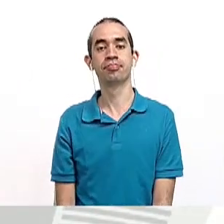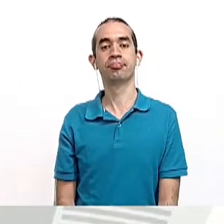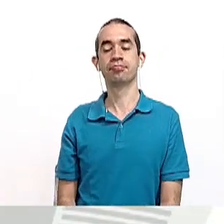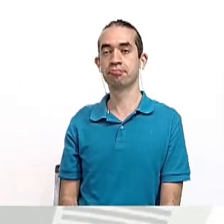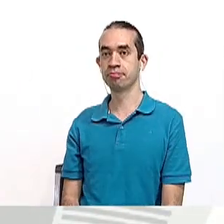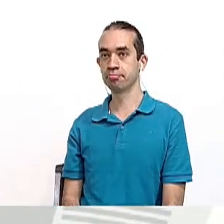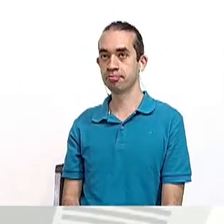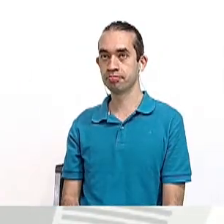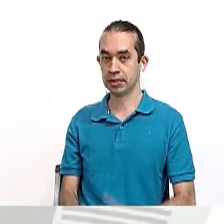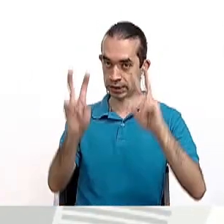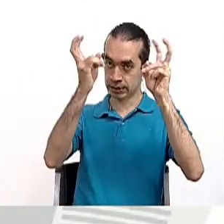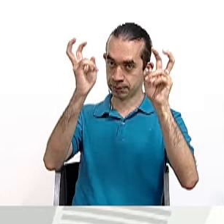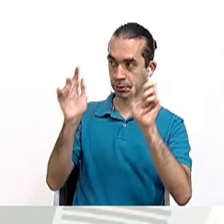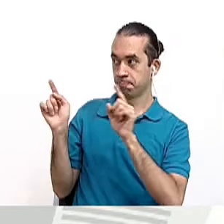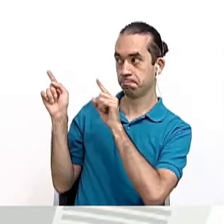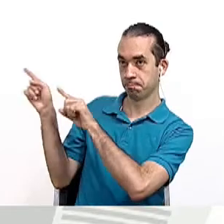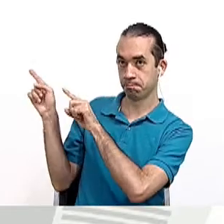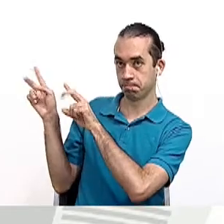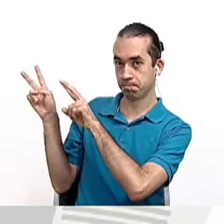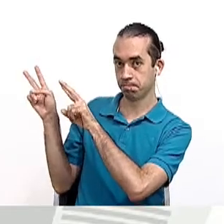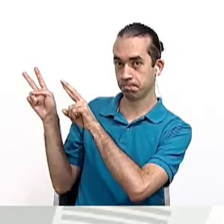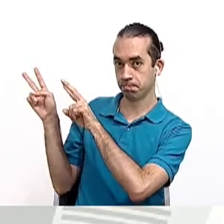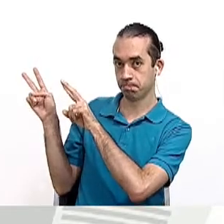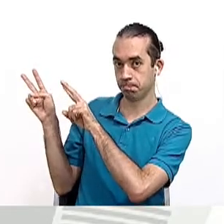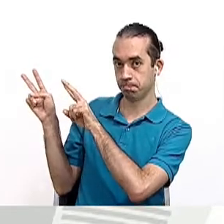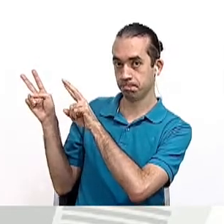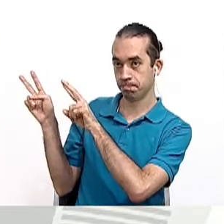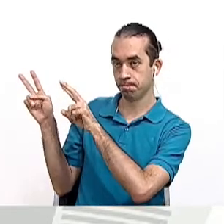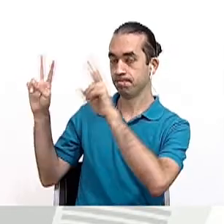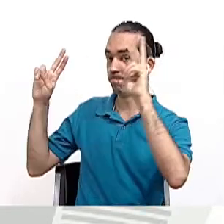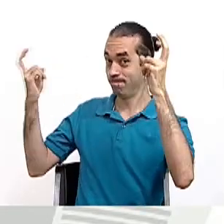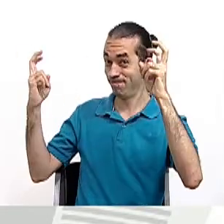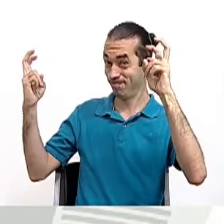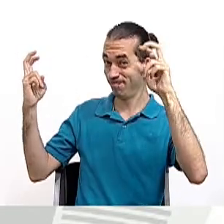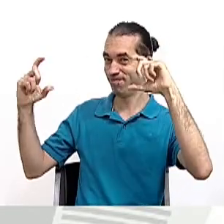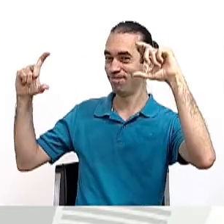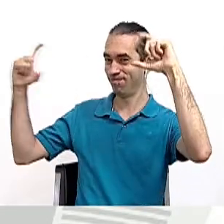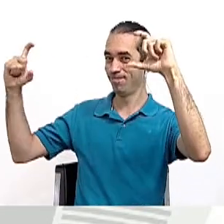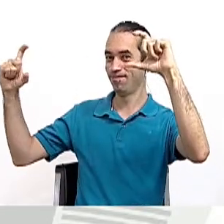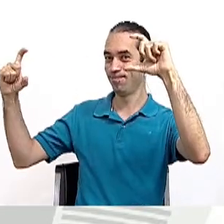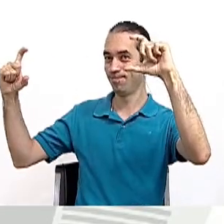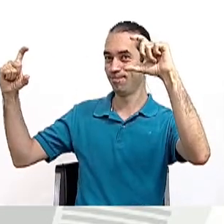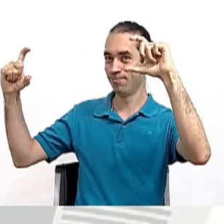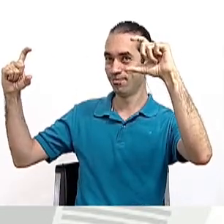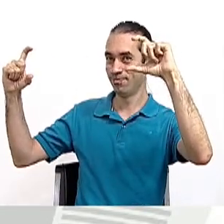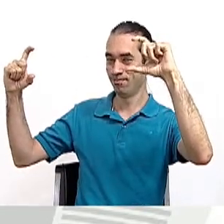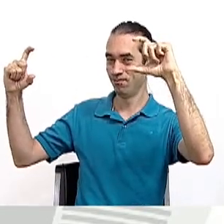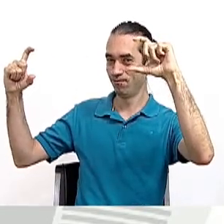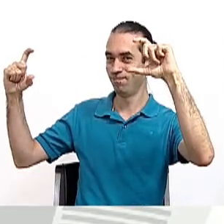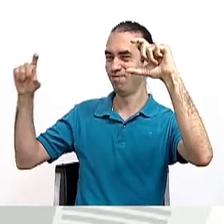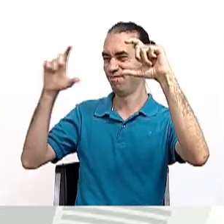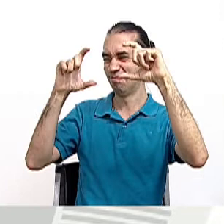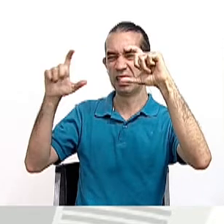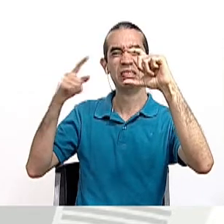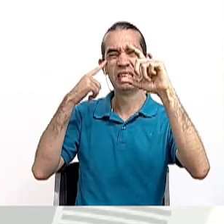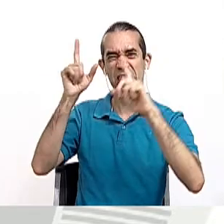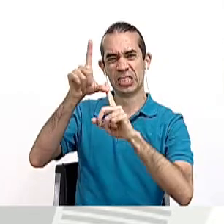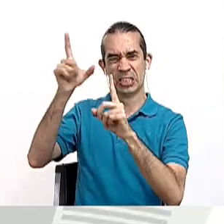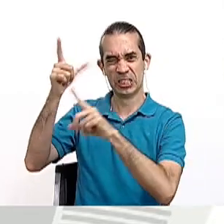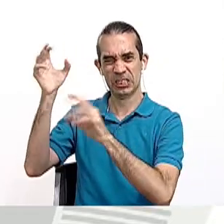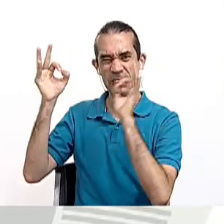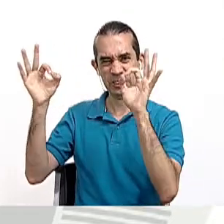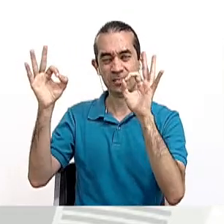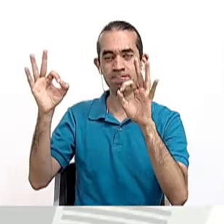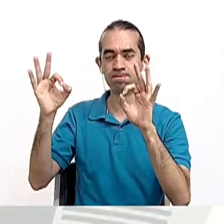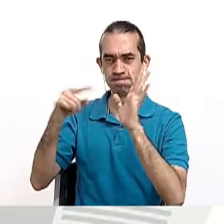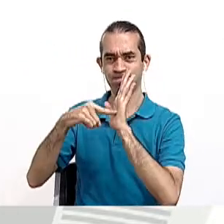es el título. Muy bien, el título se caracteriza por esa letra mayor que